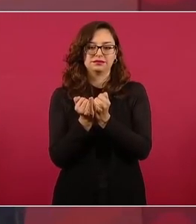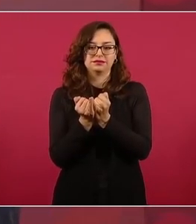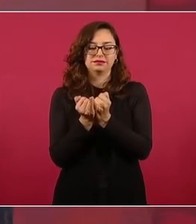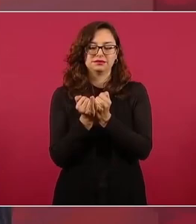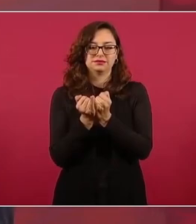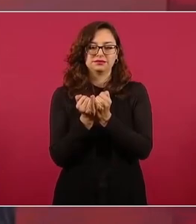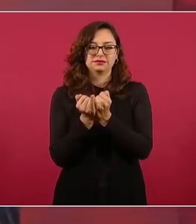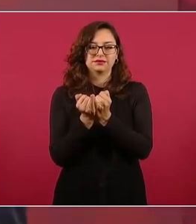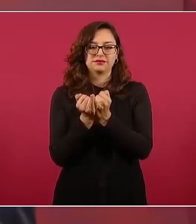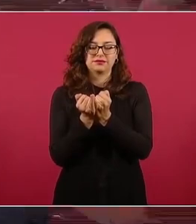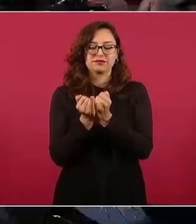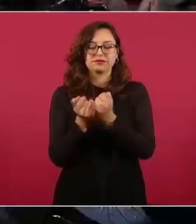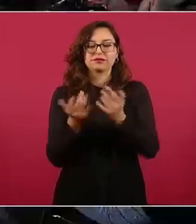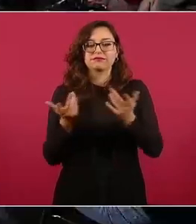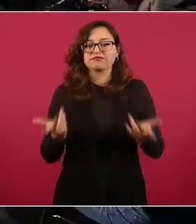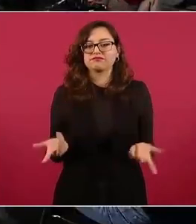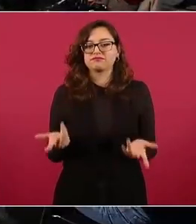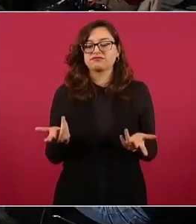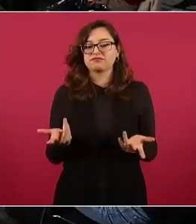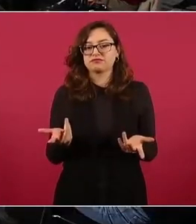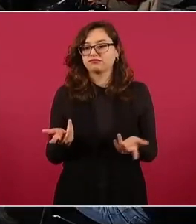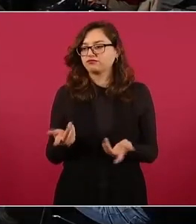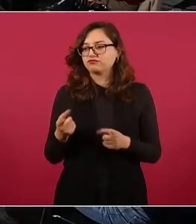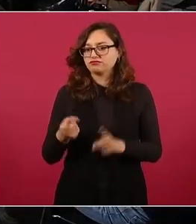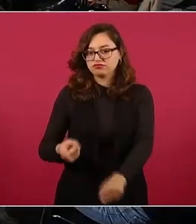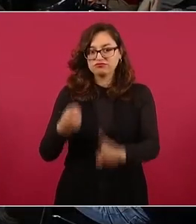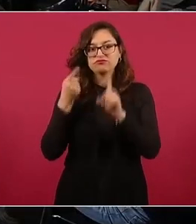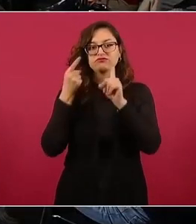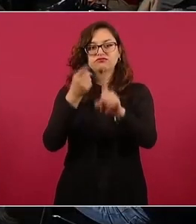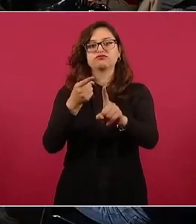La tendencia era a cerrar las plantas